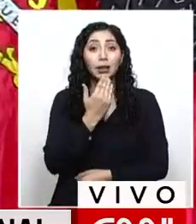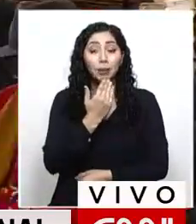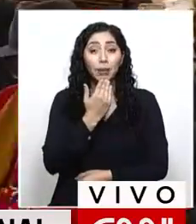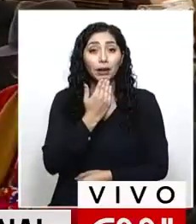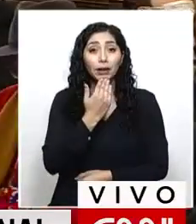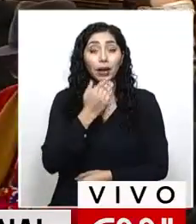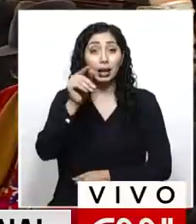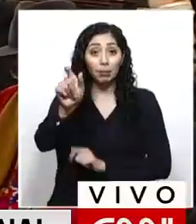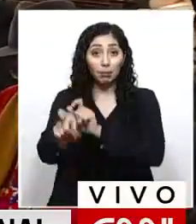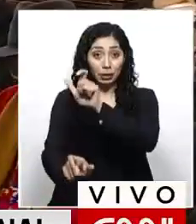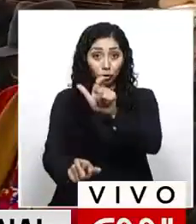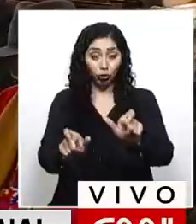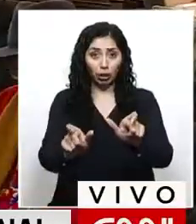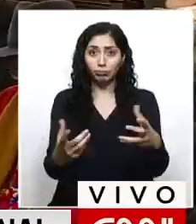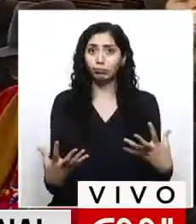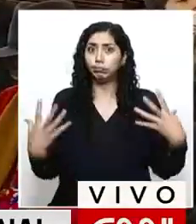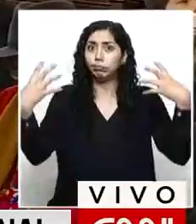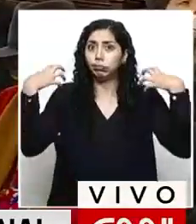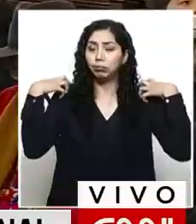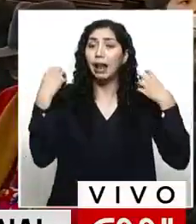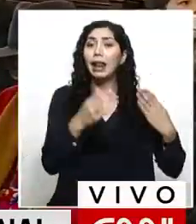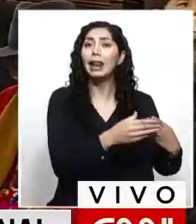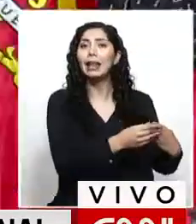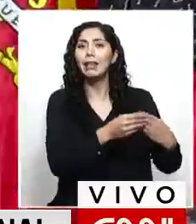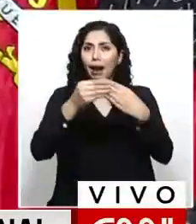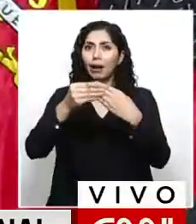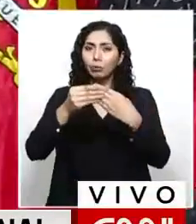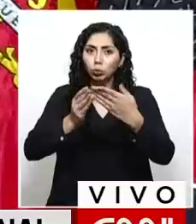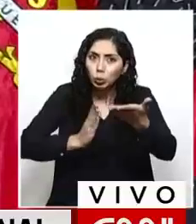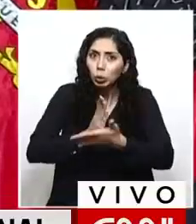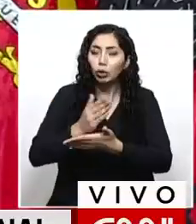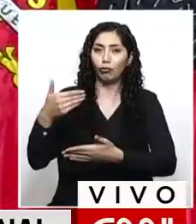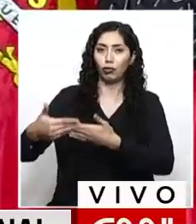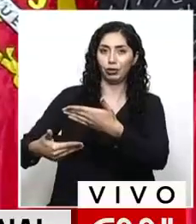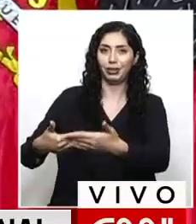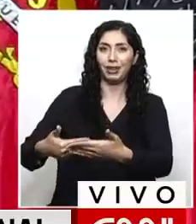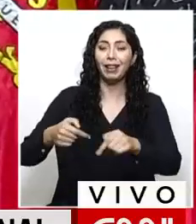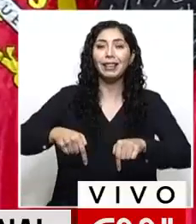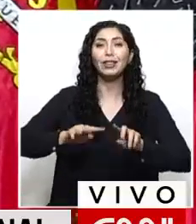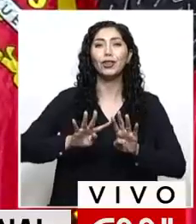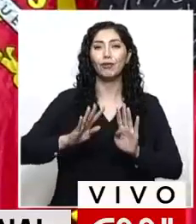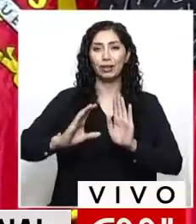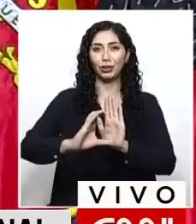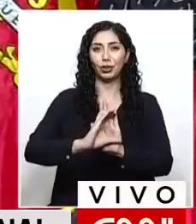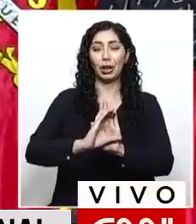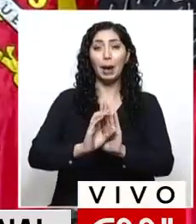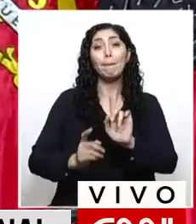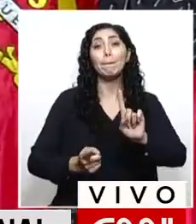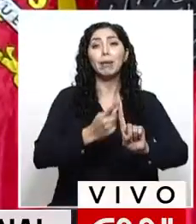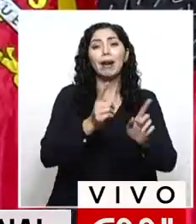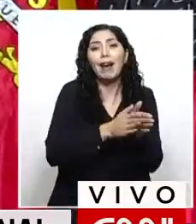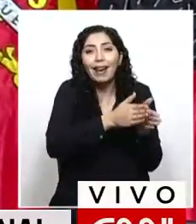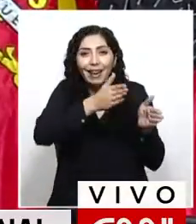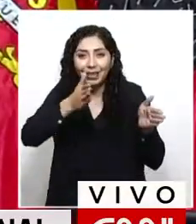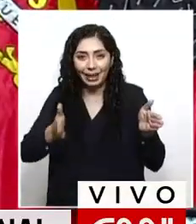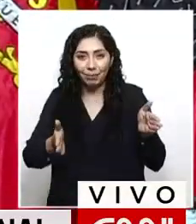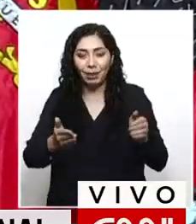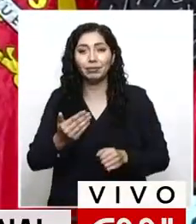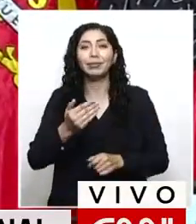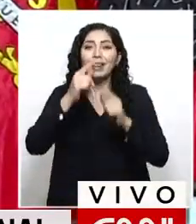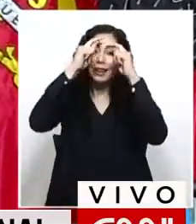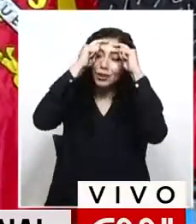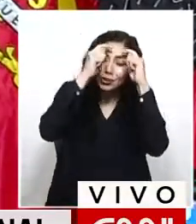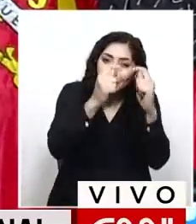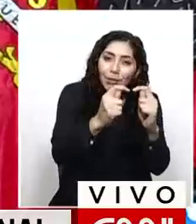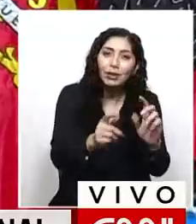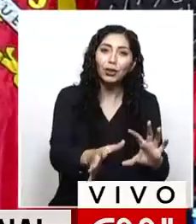la gran tarea de liderar la instalación y funcionamiento de la convención en la primera etapa. Nuestro reconocimiento y gratitud